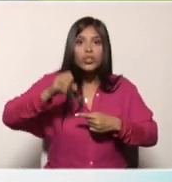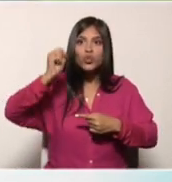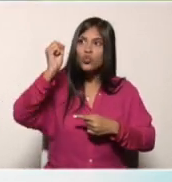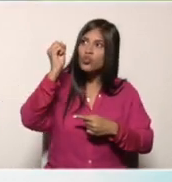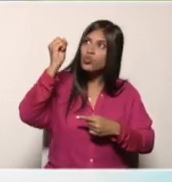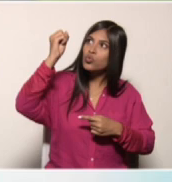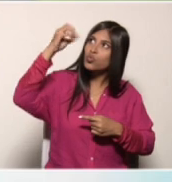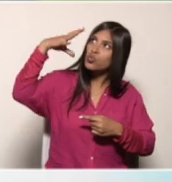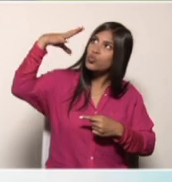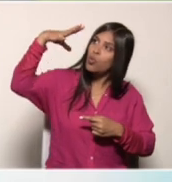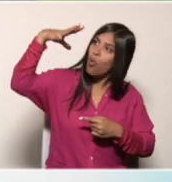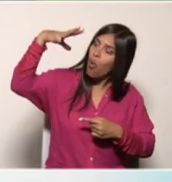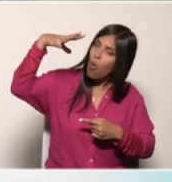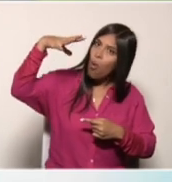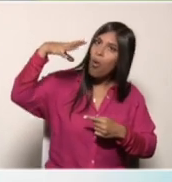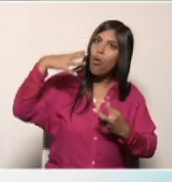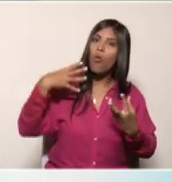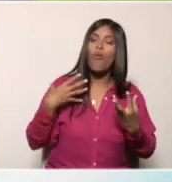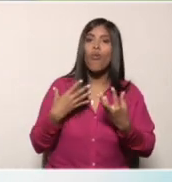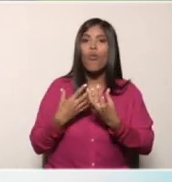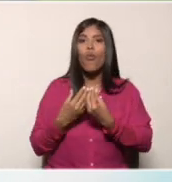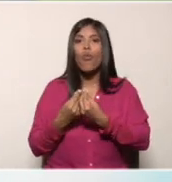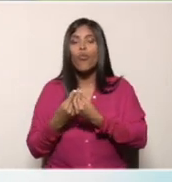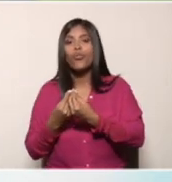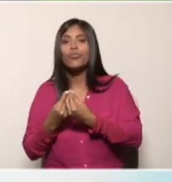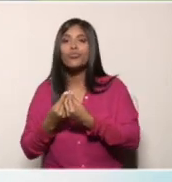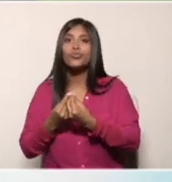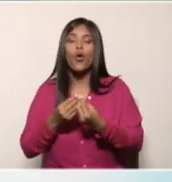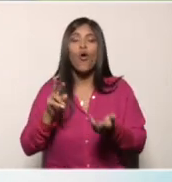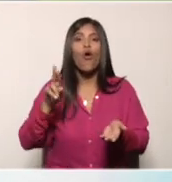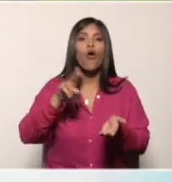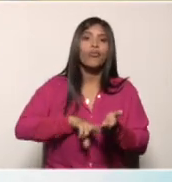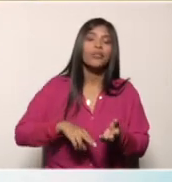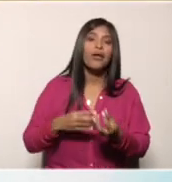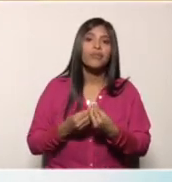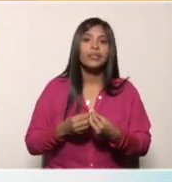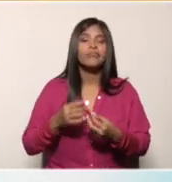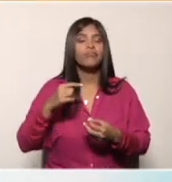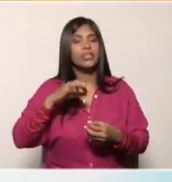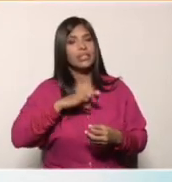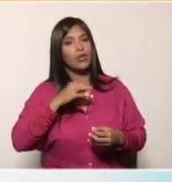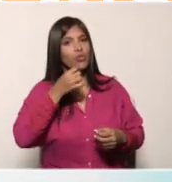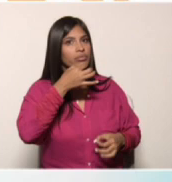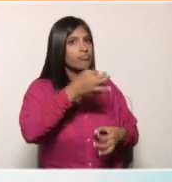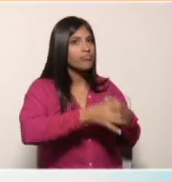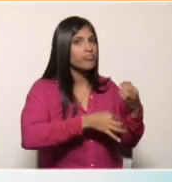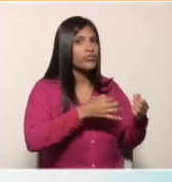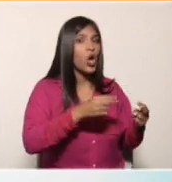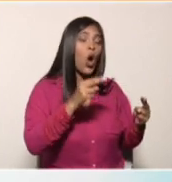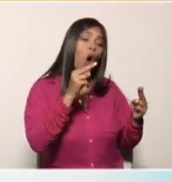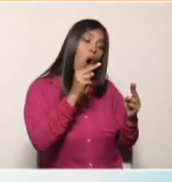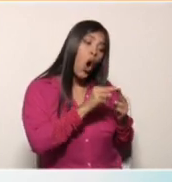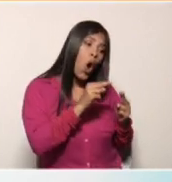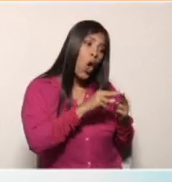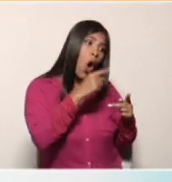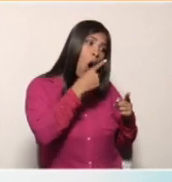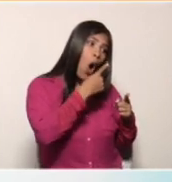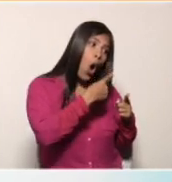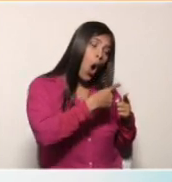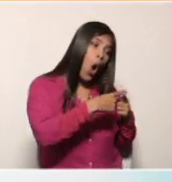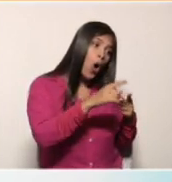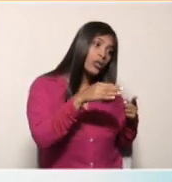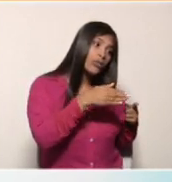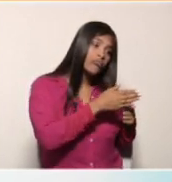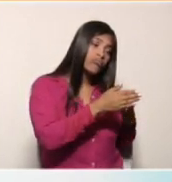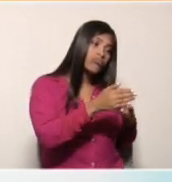se pusieron en camino con el señor Emisor. Este les dijo: Conozco otra vía que podemos